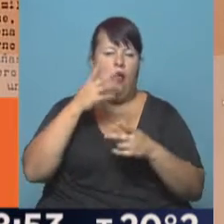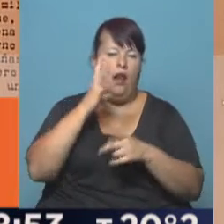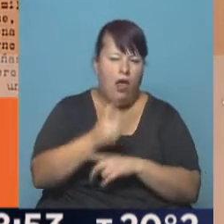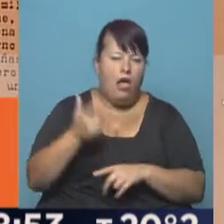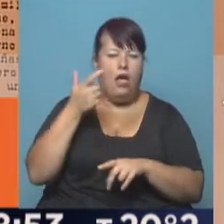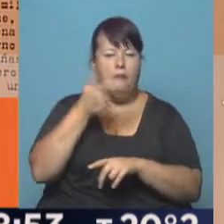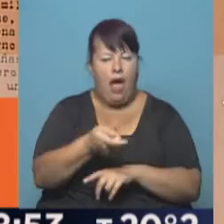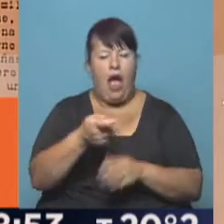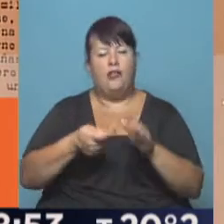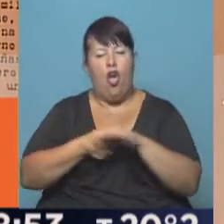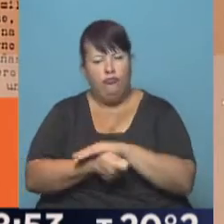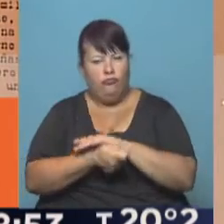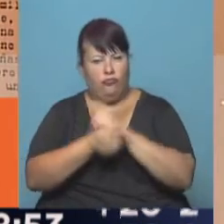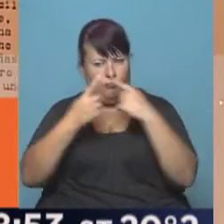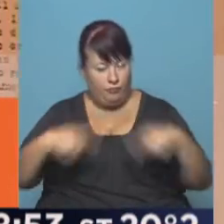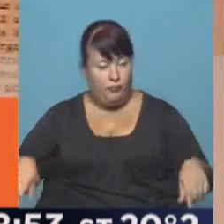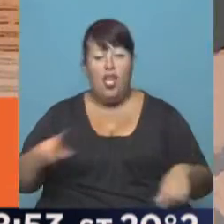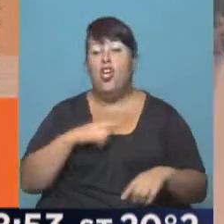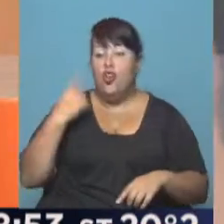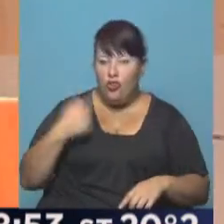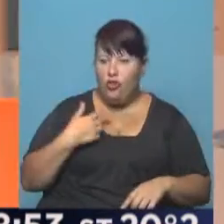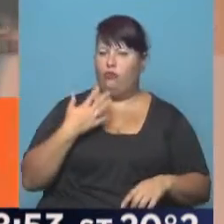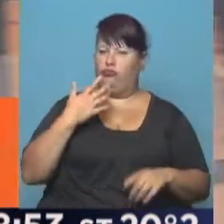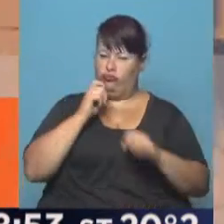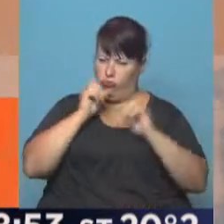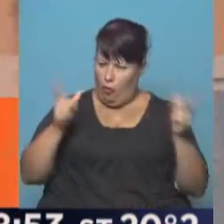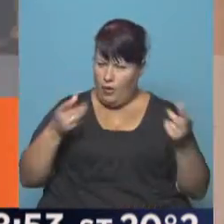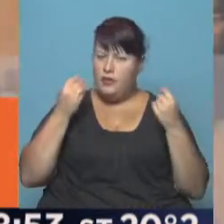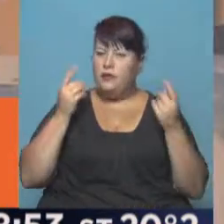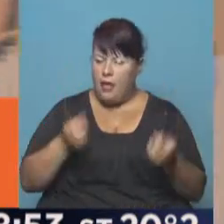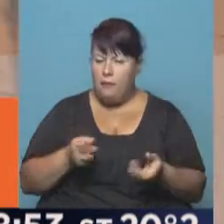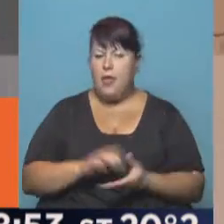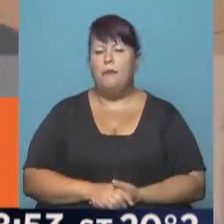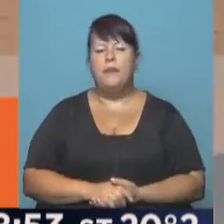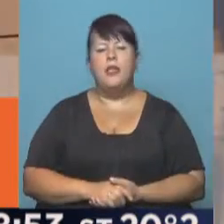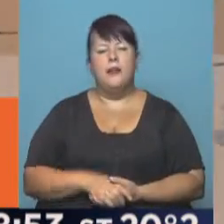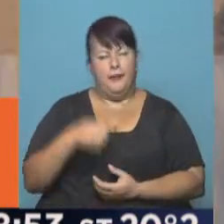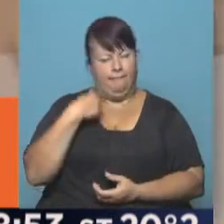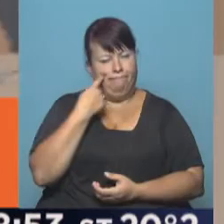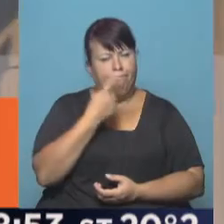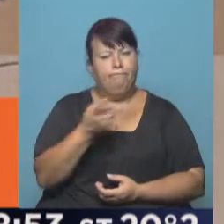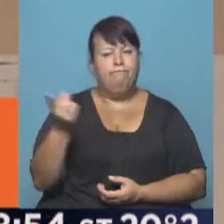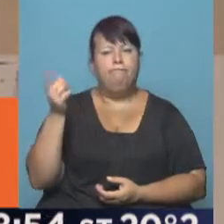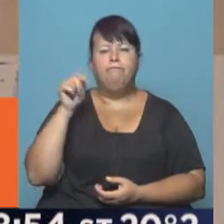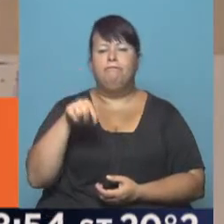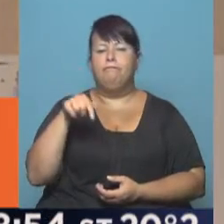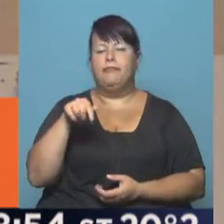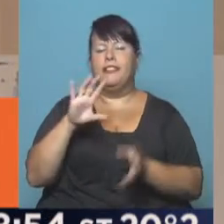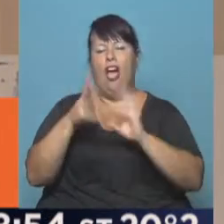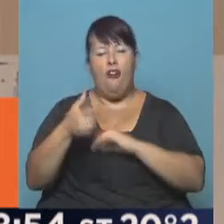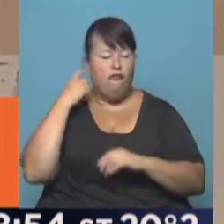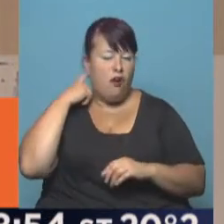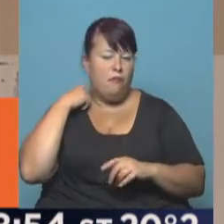a la corrupción. Y a nosotros, bueno, eso nos llamó mucho la atención porque también vemos que estas prácticas